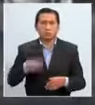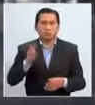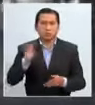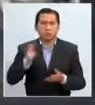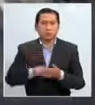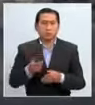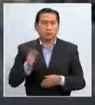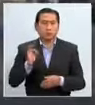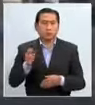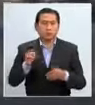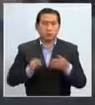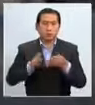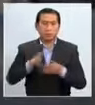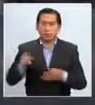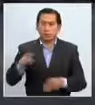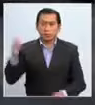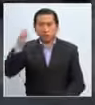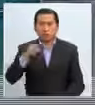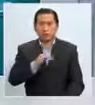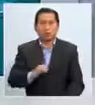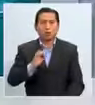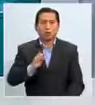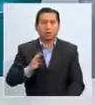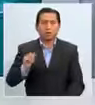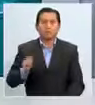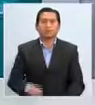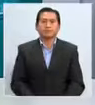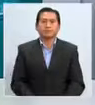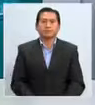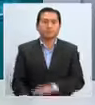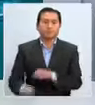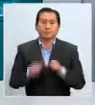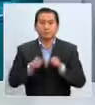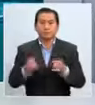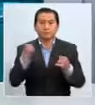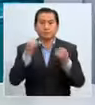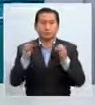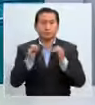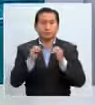en noviembre en Sencata y en Sacaba. Y continuamos con más información y le comentamos que...